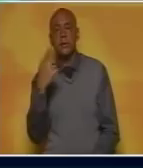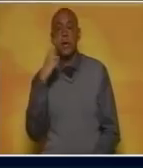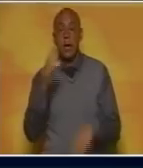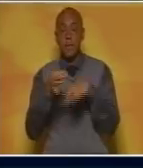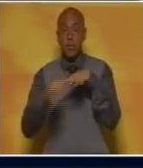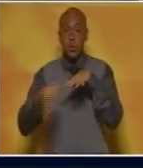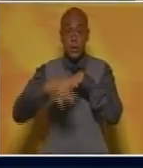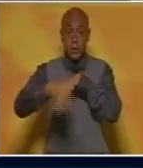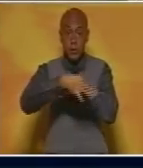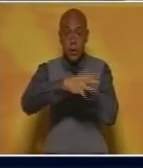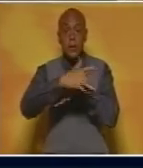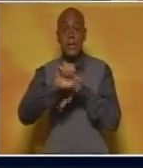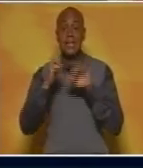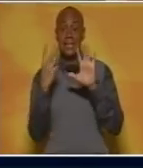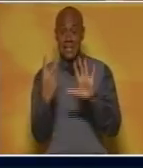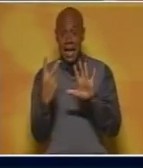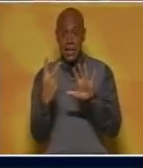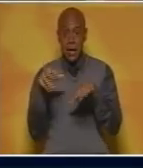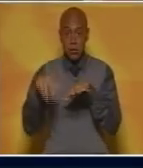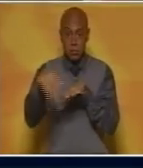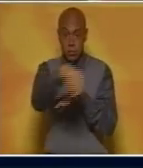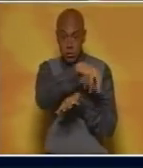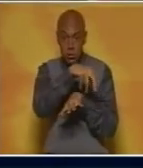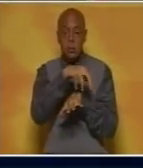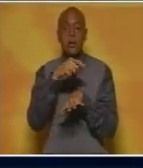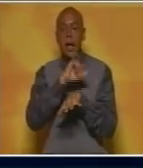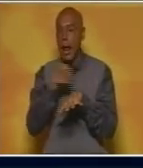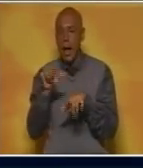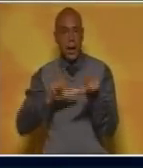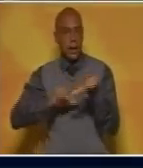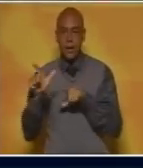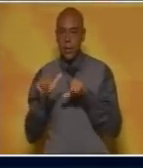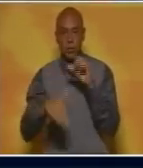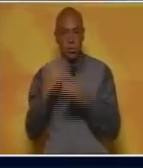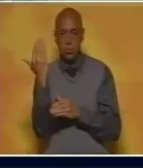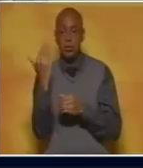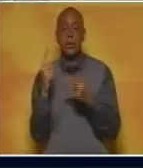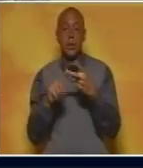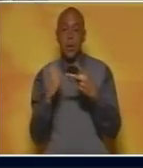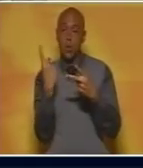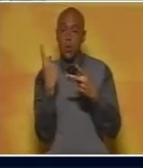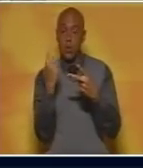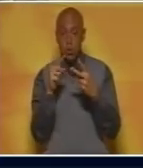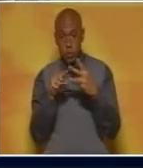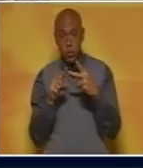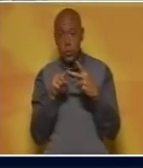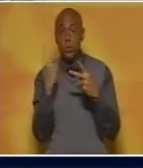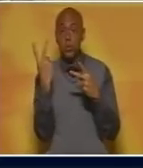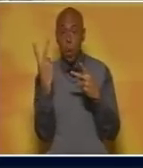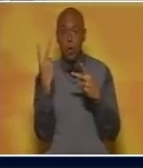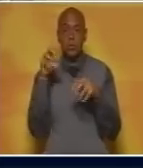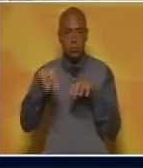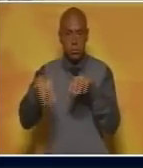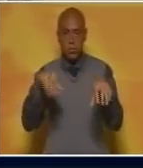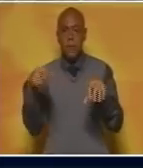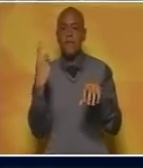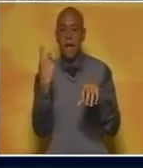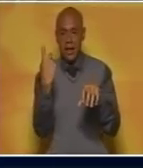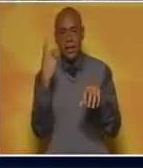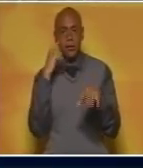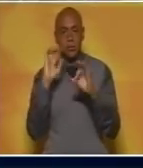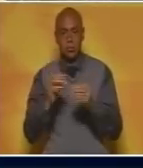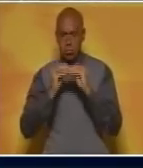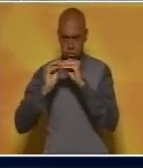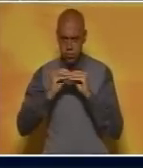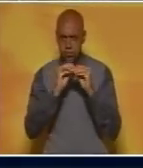municipalizado. Ya 7 jurisdicciones adelantaron el proceso y 2 están en fase de culminación. Autoridades en la materia